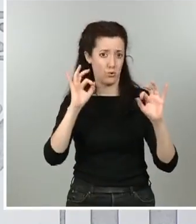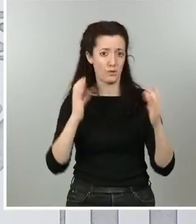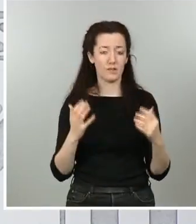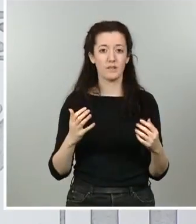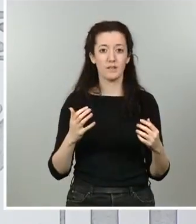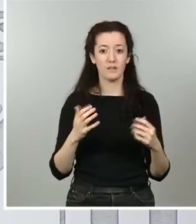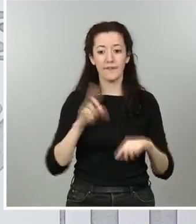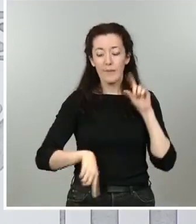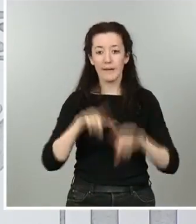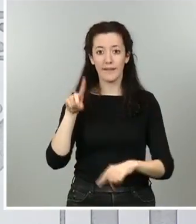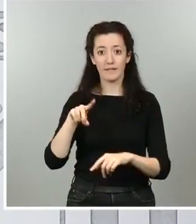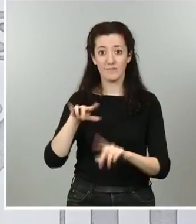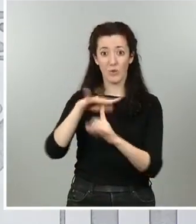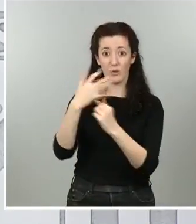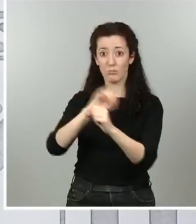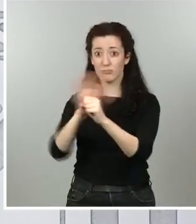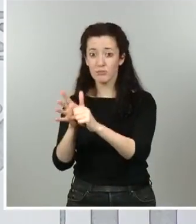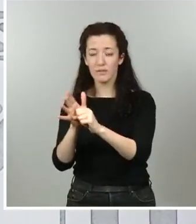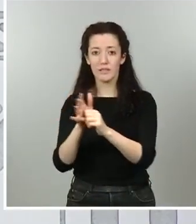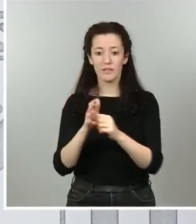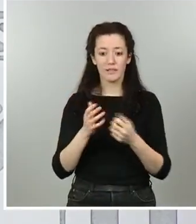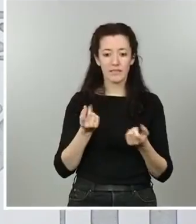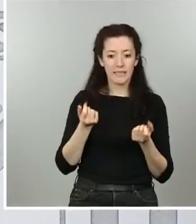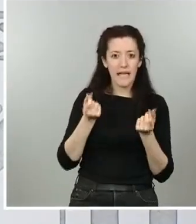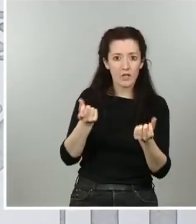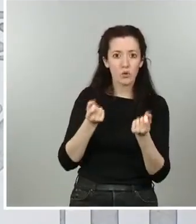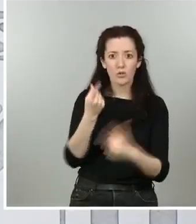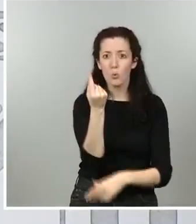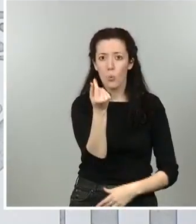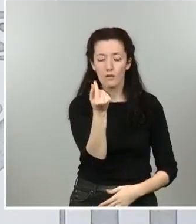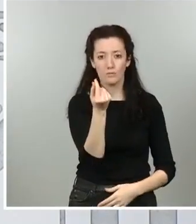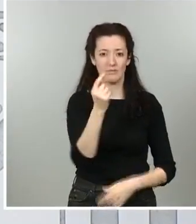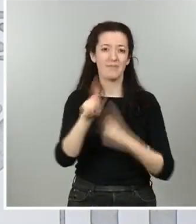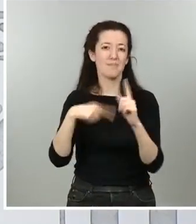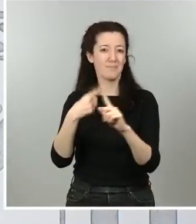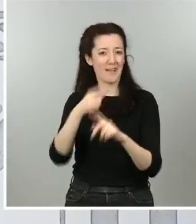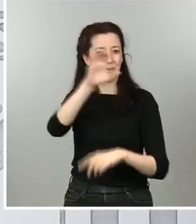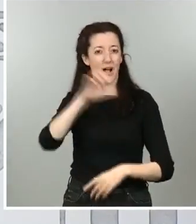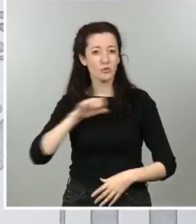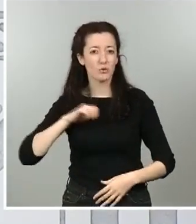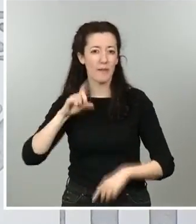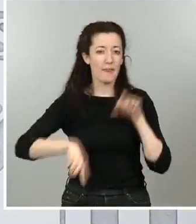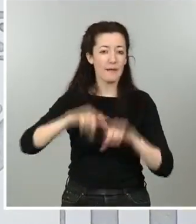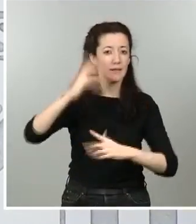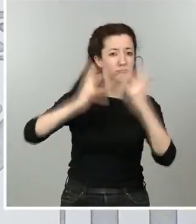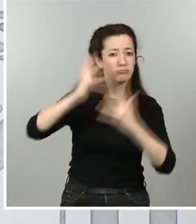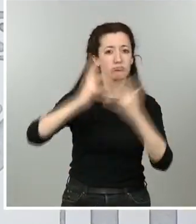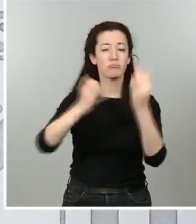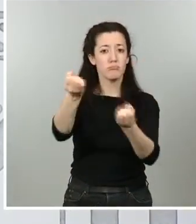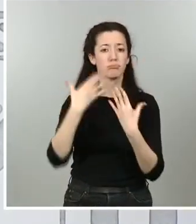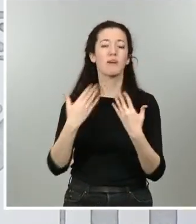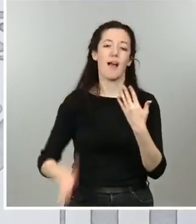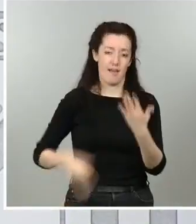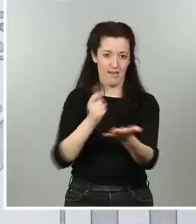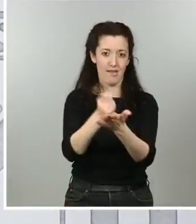COVID-19 y en la información que se remitió por las comunidades autónomas. El Gobierno estima que estos 16.000 millones